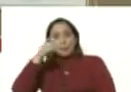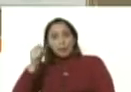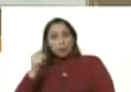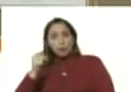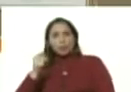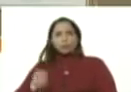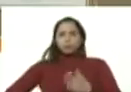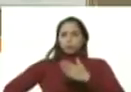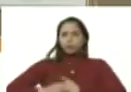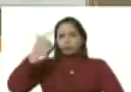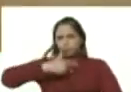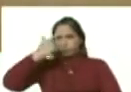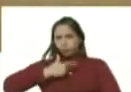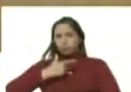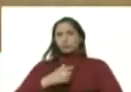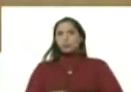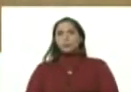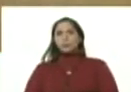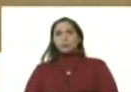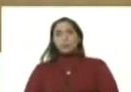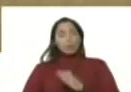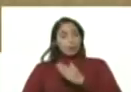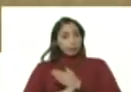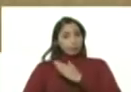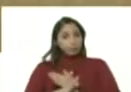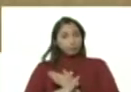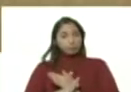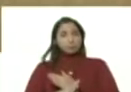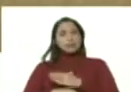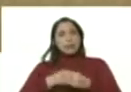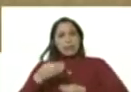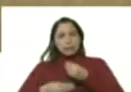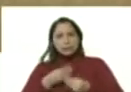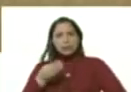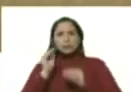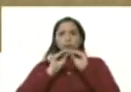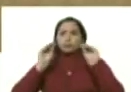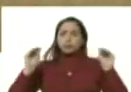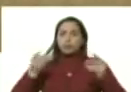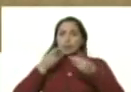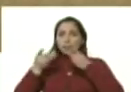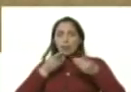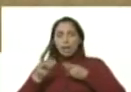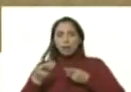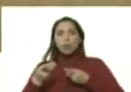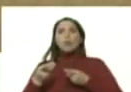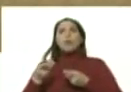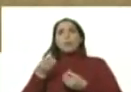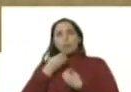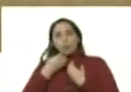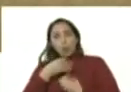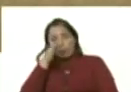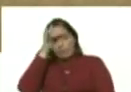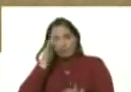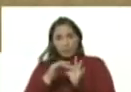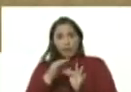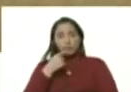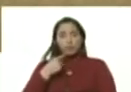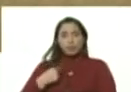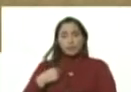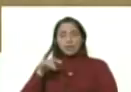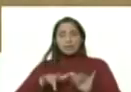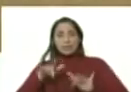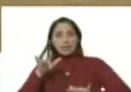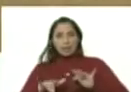en su intención de seguir procurando el diálogo. Negociaciones de buena fe, nos decía el